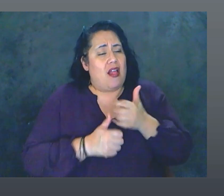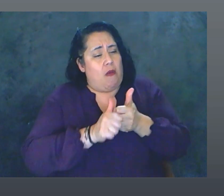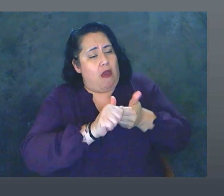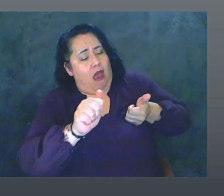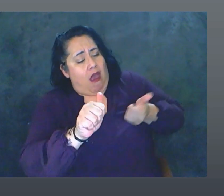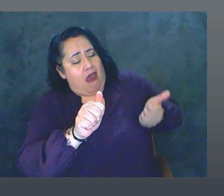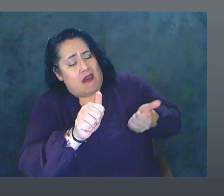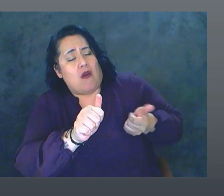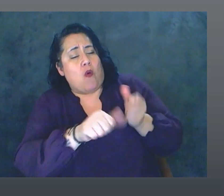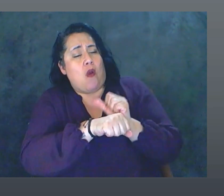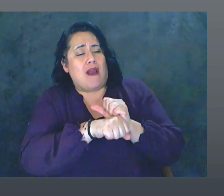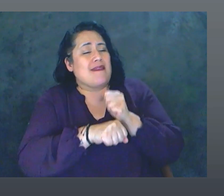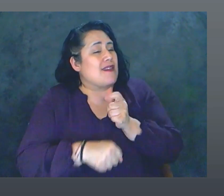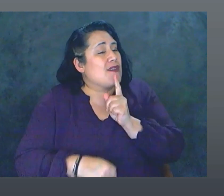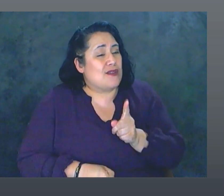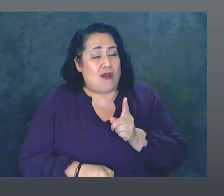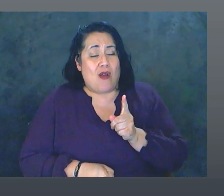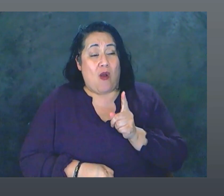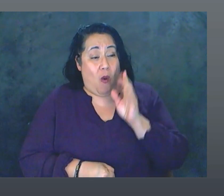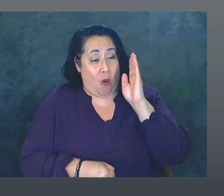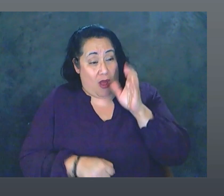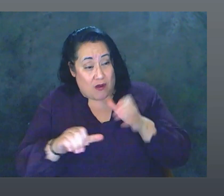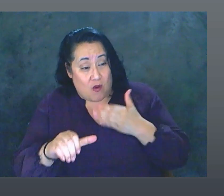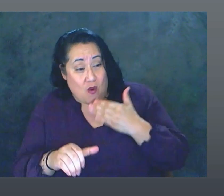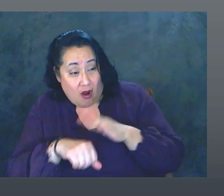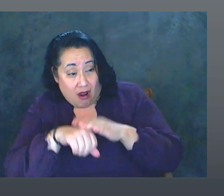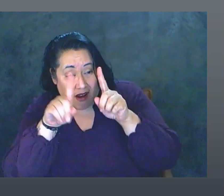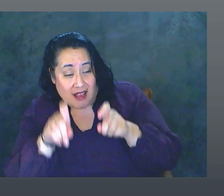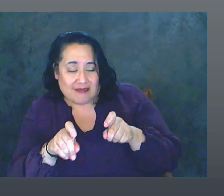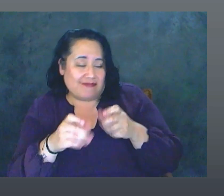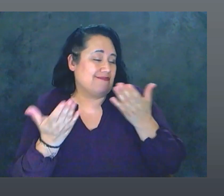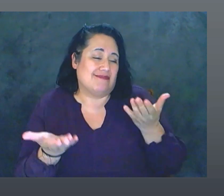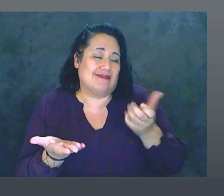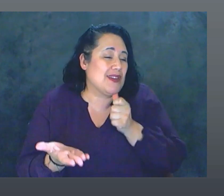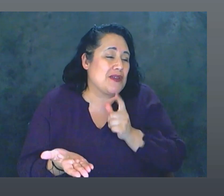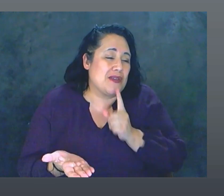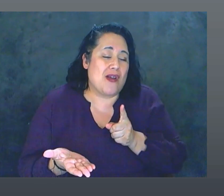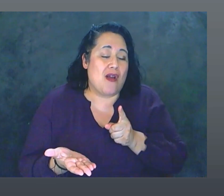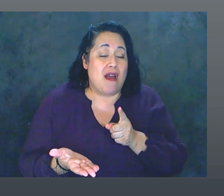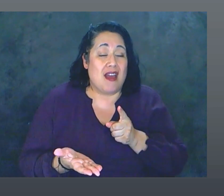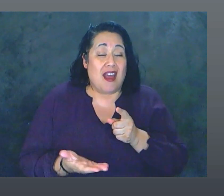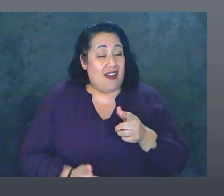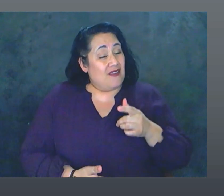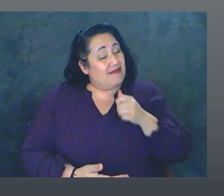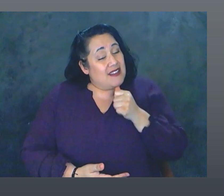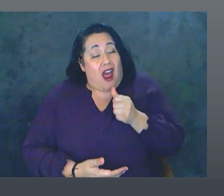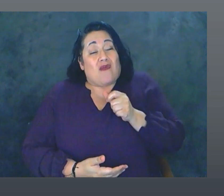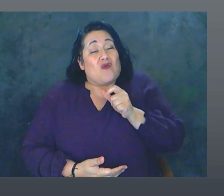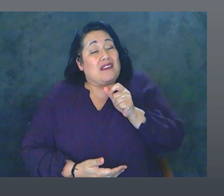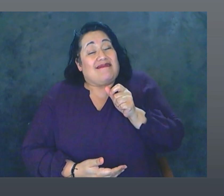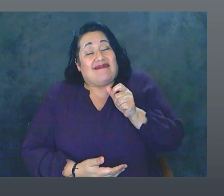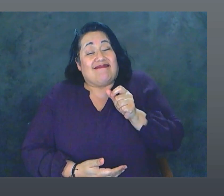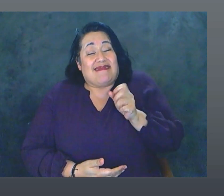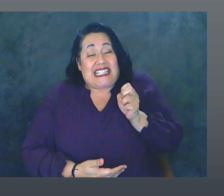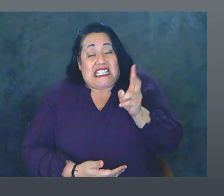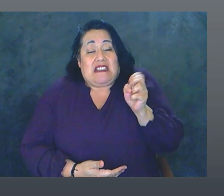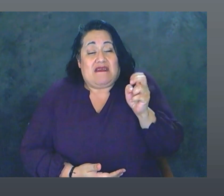su trabajo y no está seguro de que le vaya bien en el examen. Ni siquiera completó su